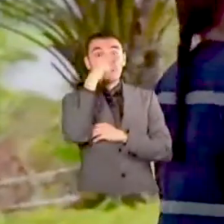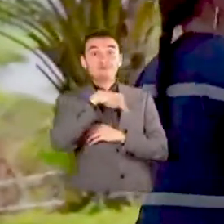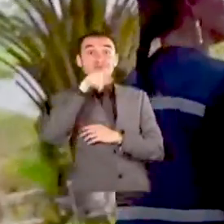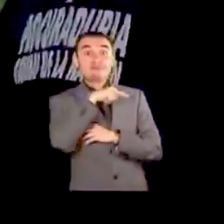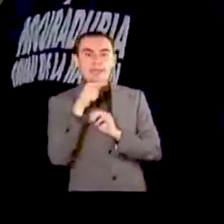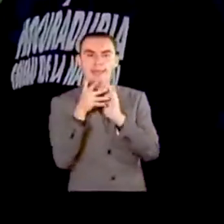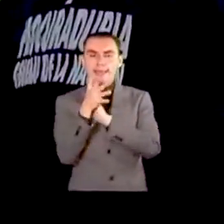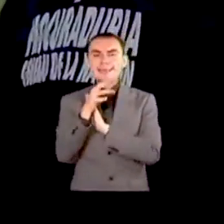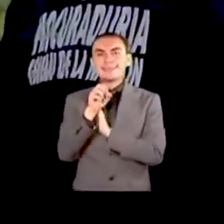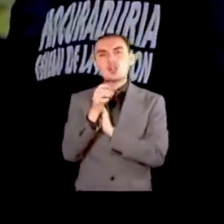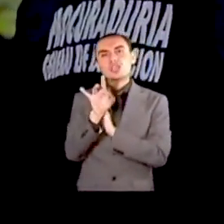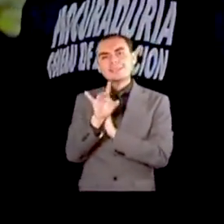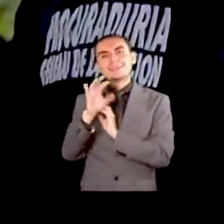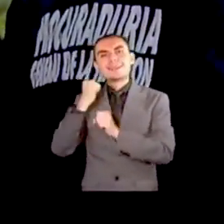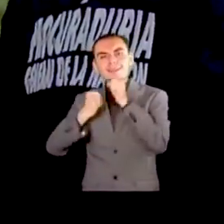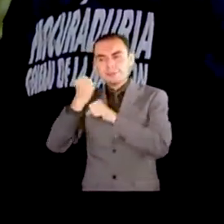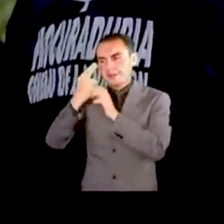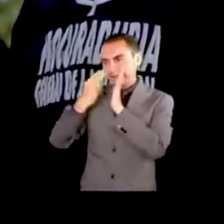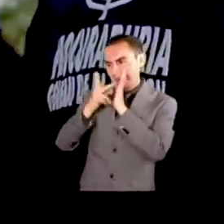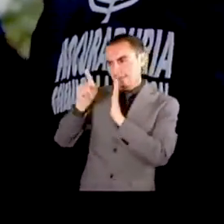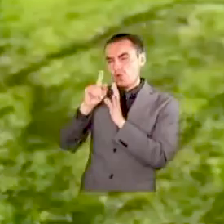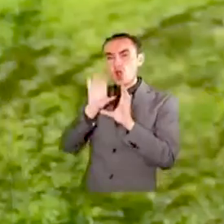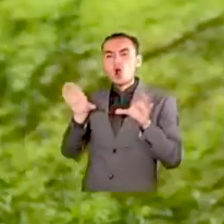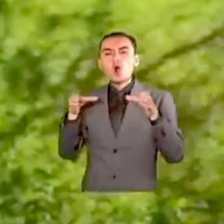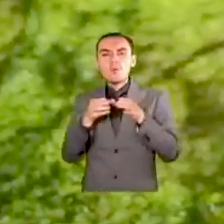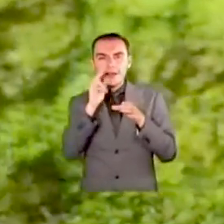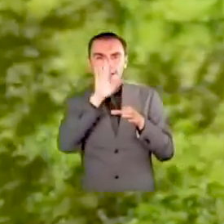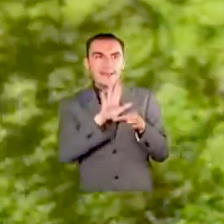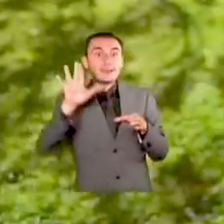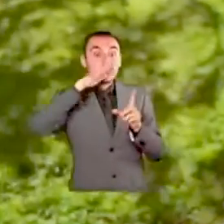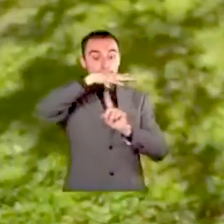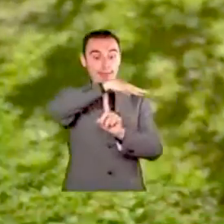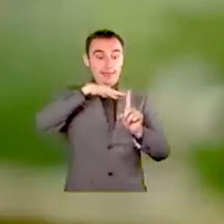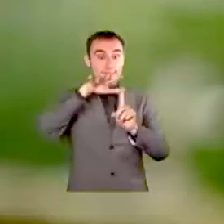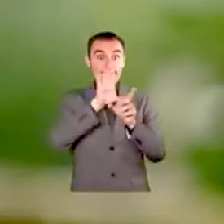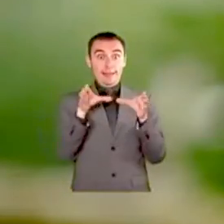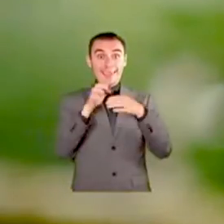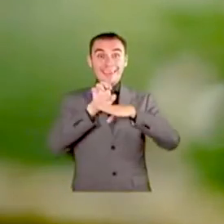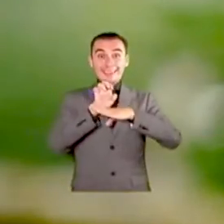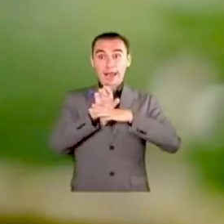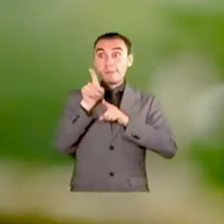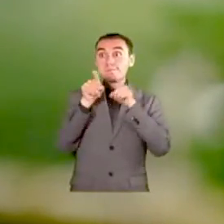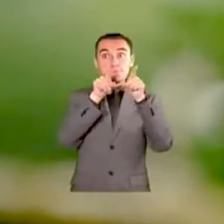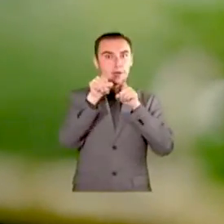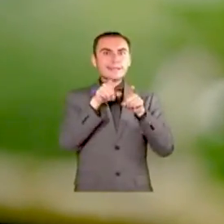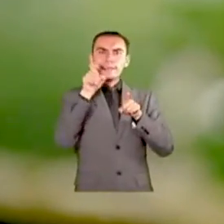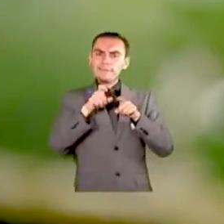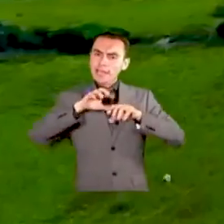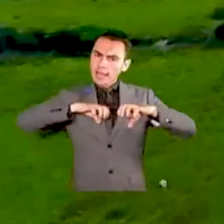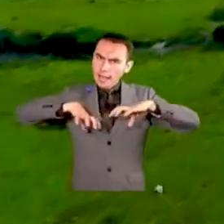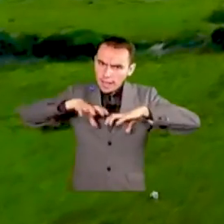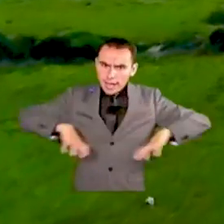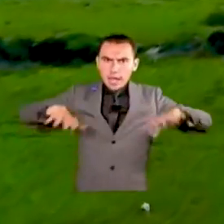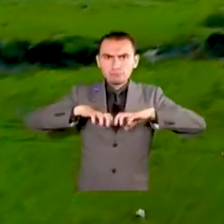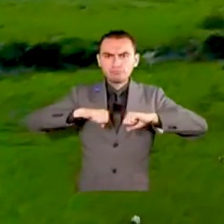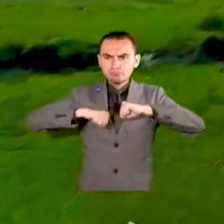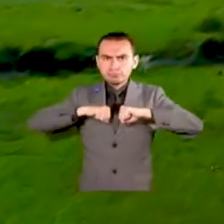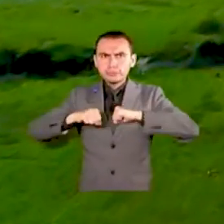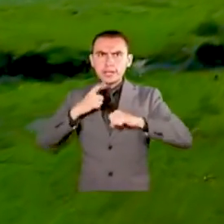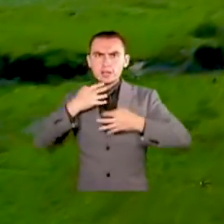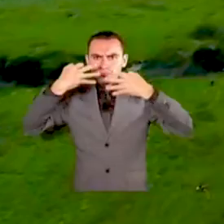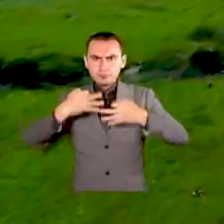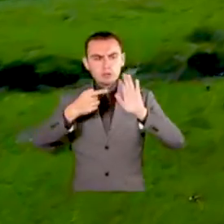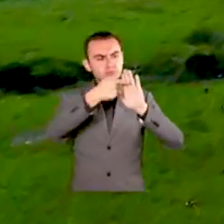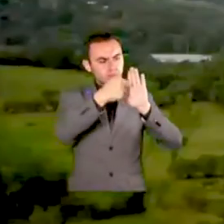2021, dirigido a las entidades que hacen parte del Sistema Nacional Ambiental, en el que pidió acciones concretas y urgentes para garantizar